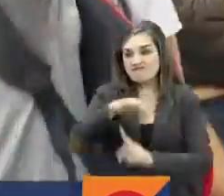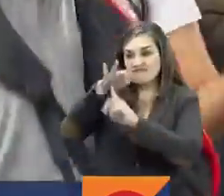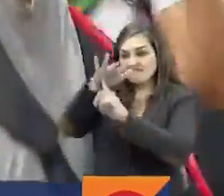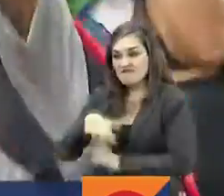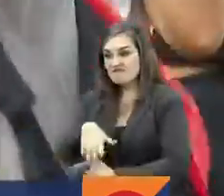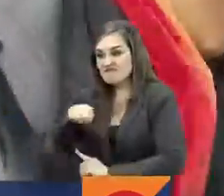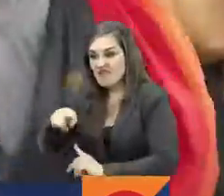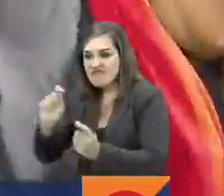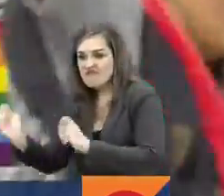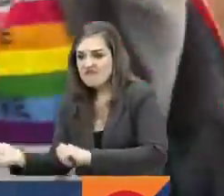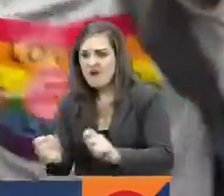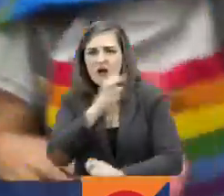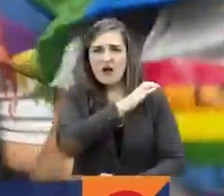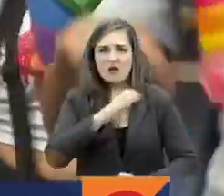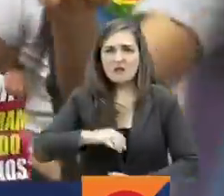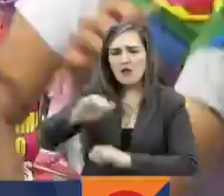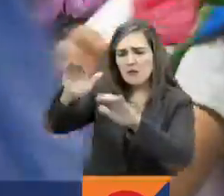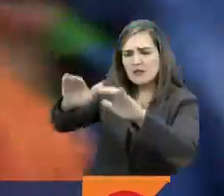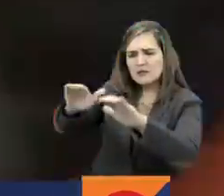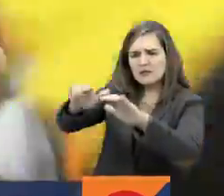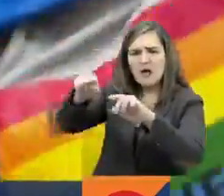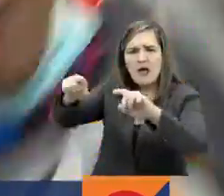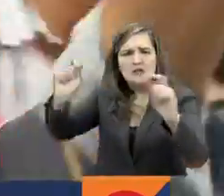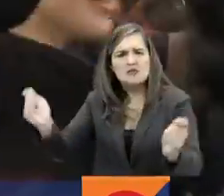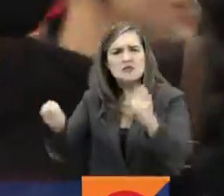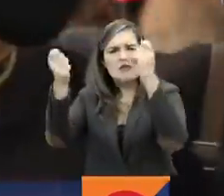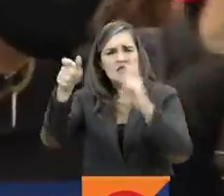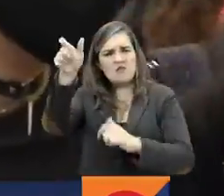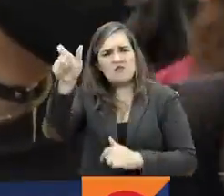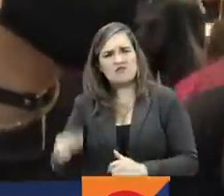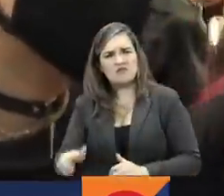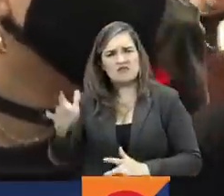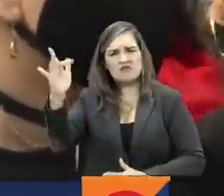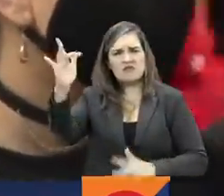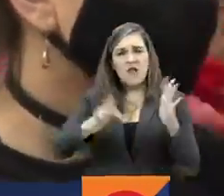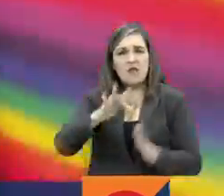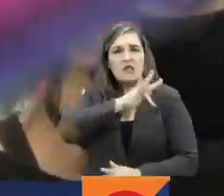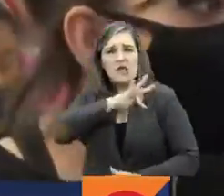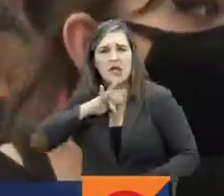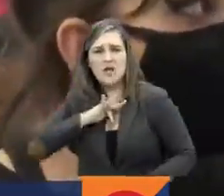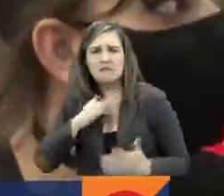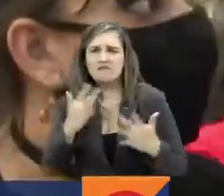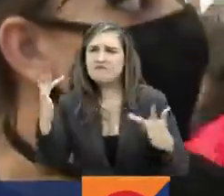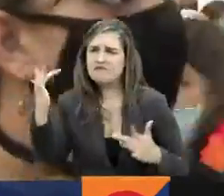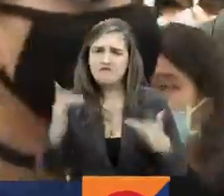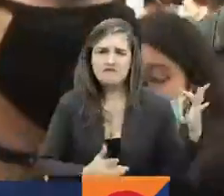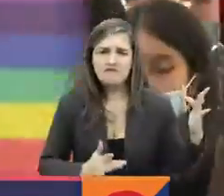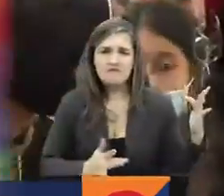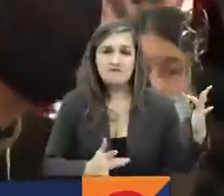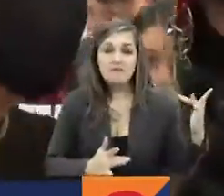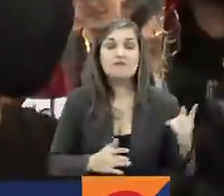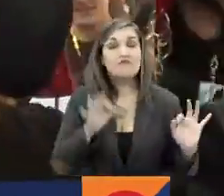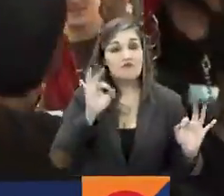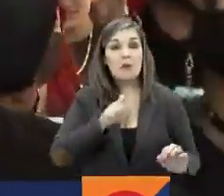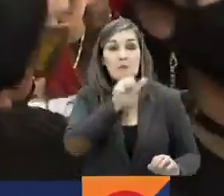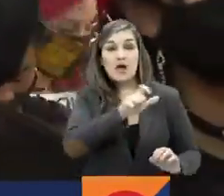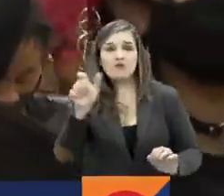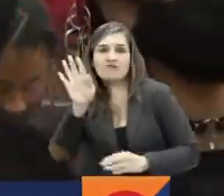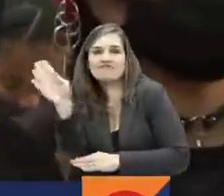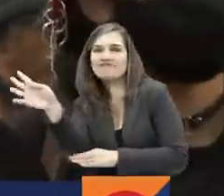cristiana a una persona a que le hagan terapias y si más gente se asocia con la bandera arcoiris